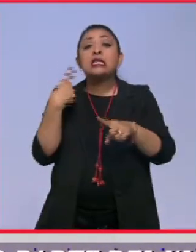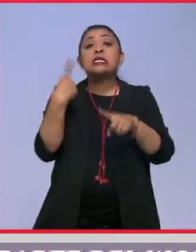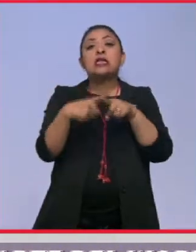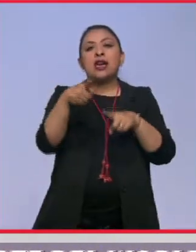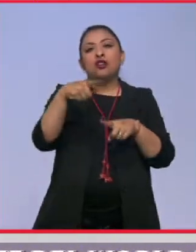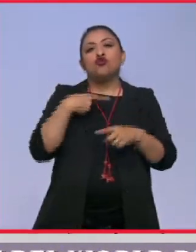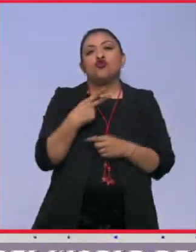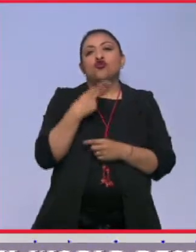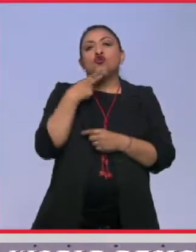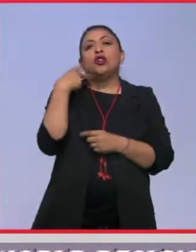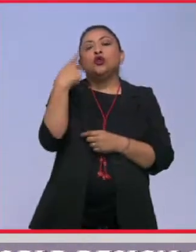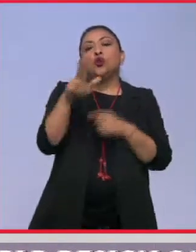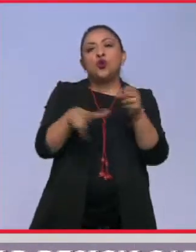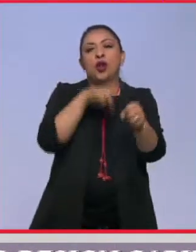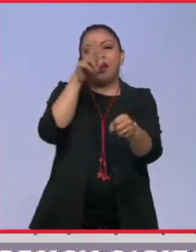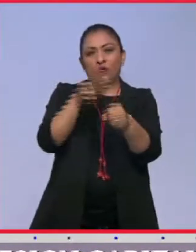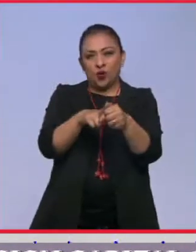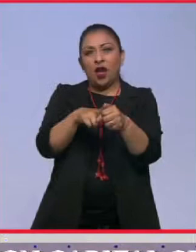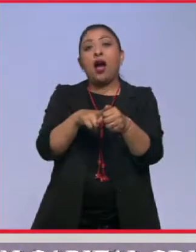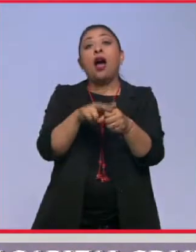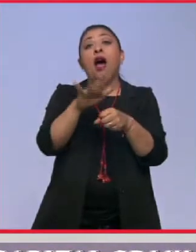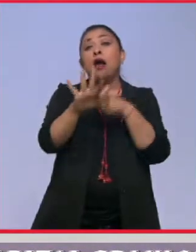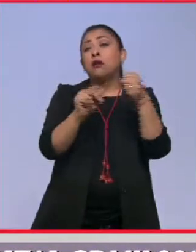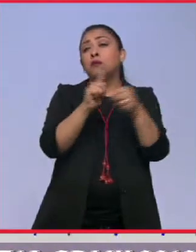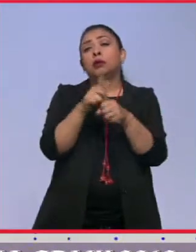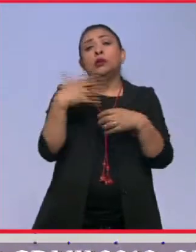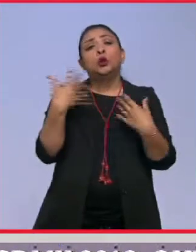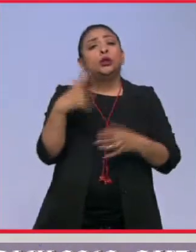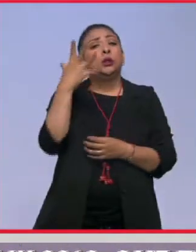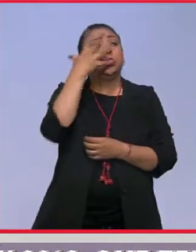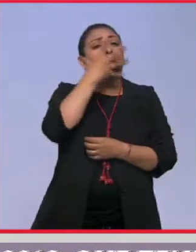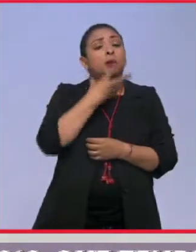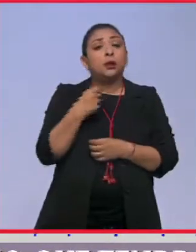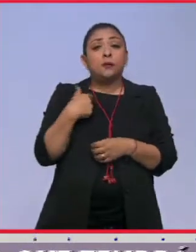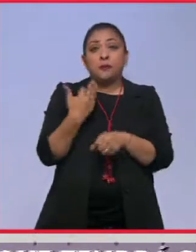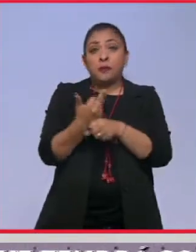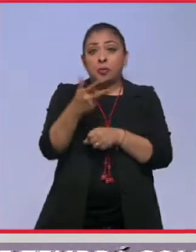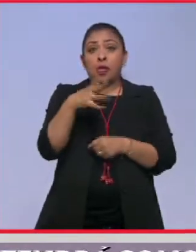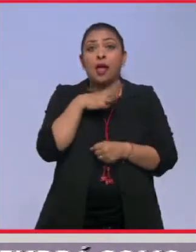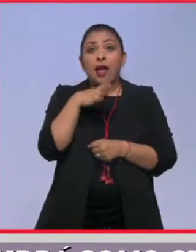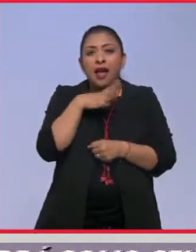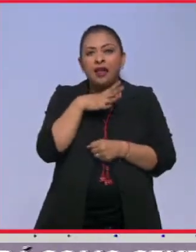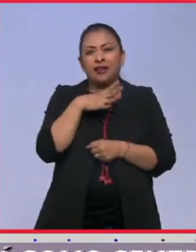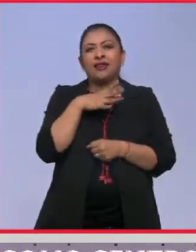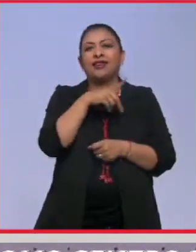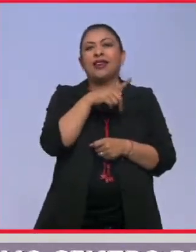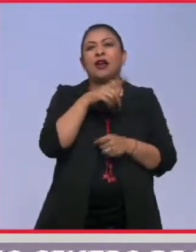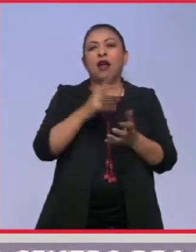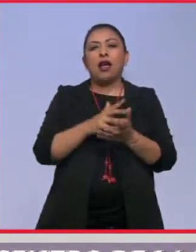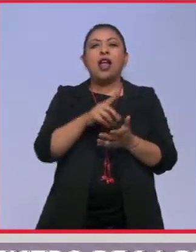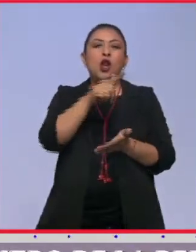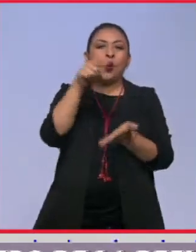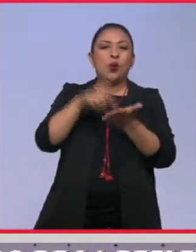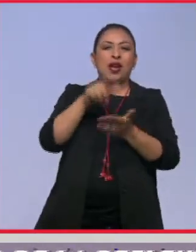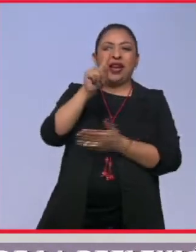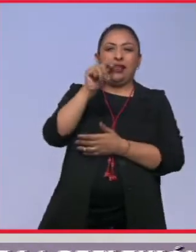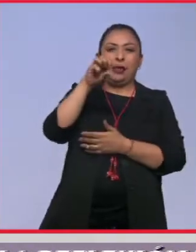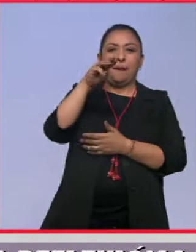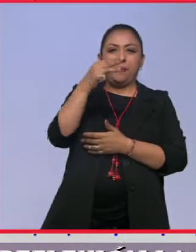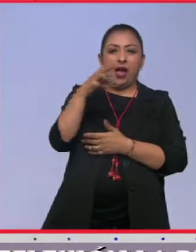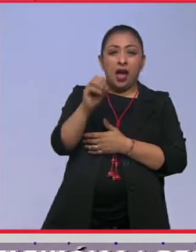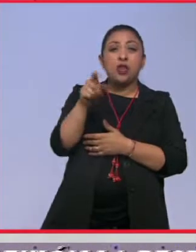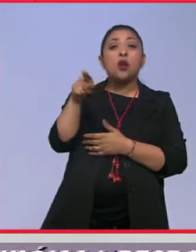este patrimonio natural, de estos seres maravillosos. Aquí tenemos, lo hicimos en el Tamayo,